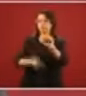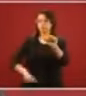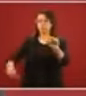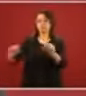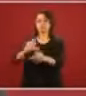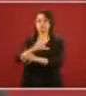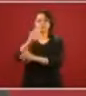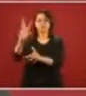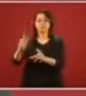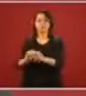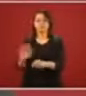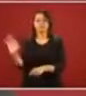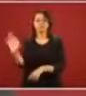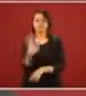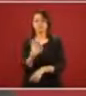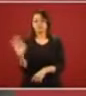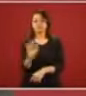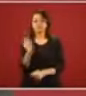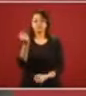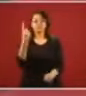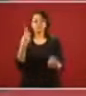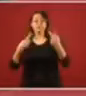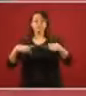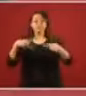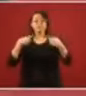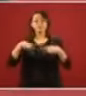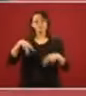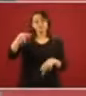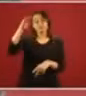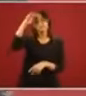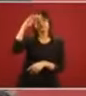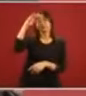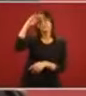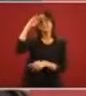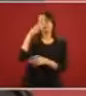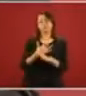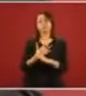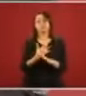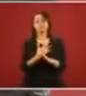Puede ser que alguien diga de manera